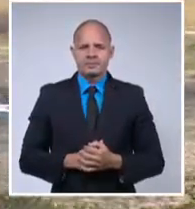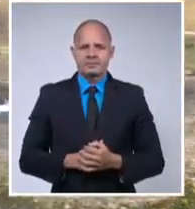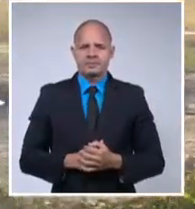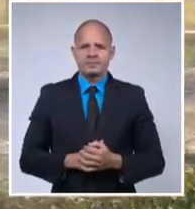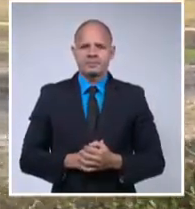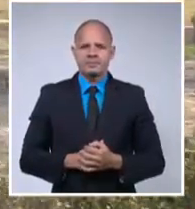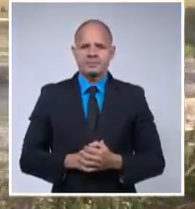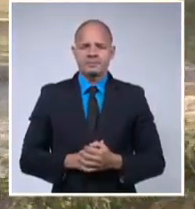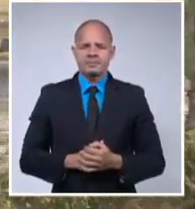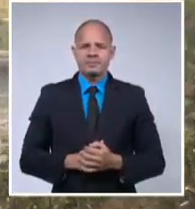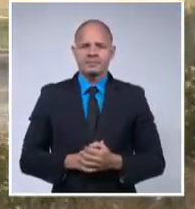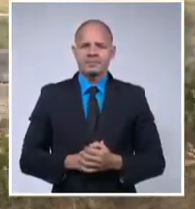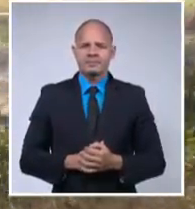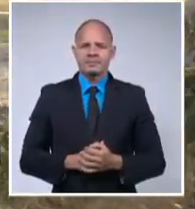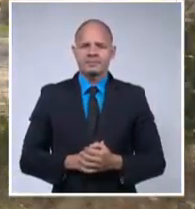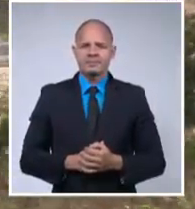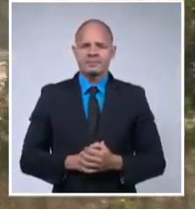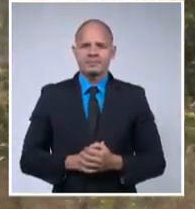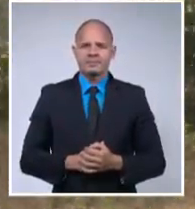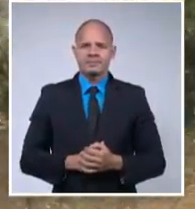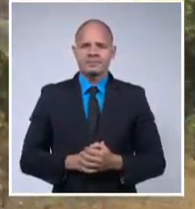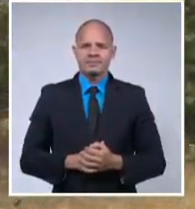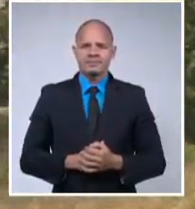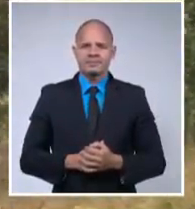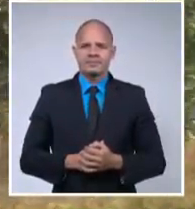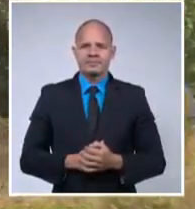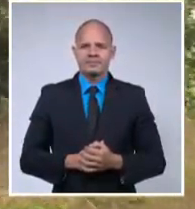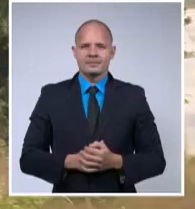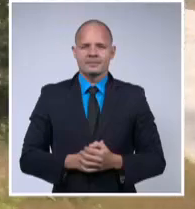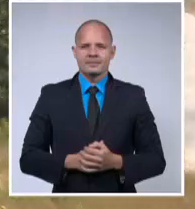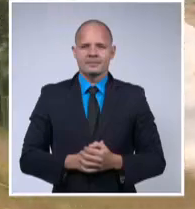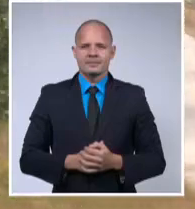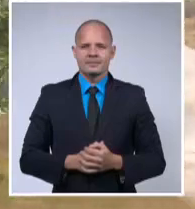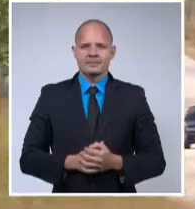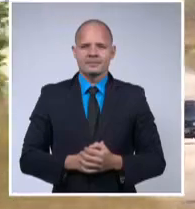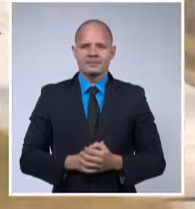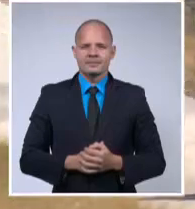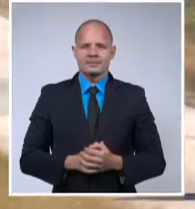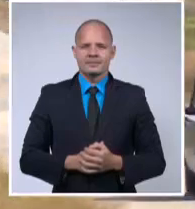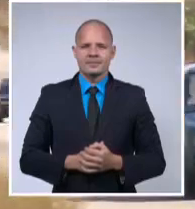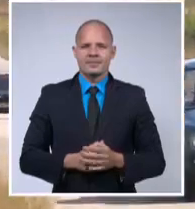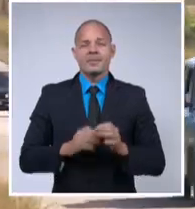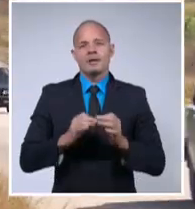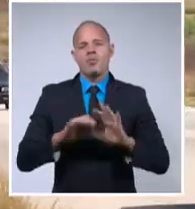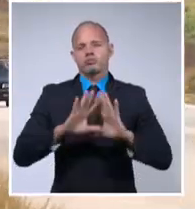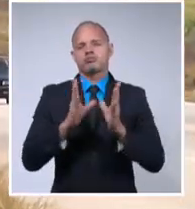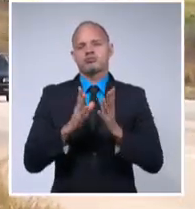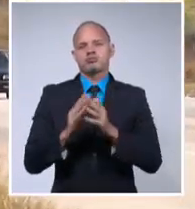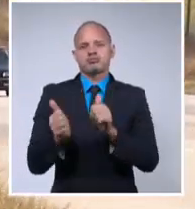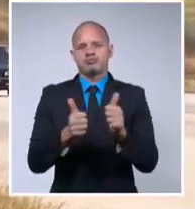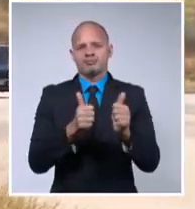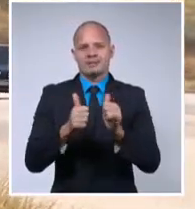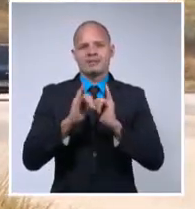del Norte, Mayabeque, Bernardo Espinosa, Sistema Informativo de la Televisión Cubana.